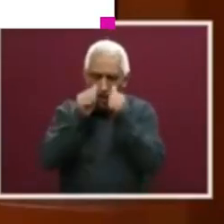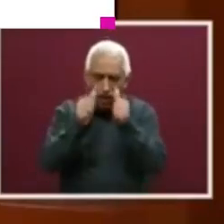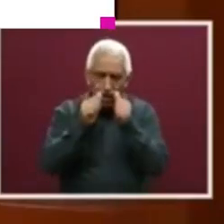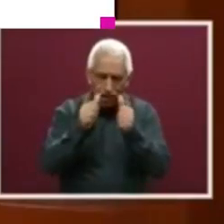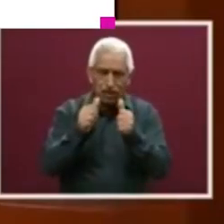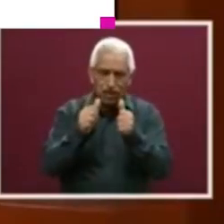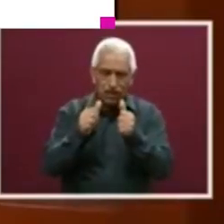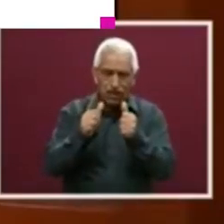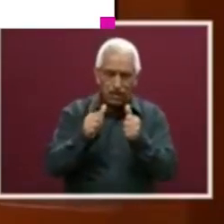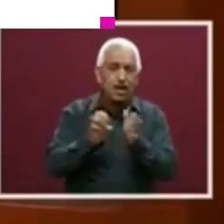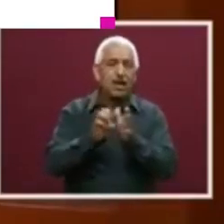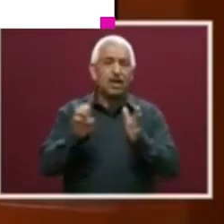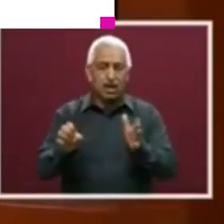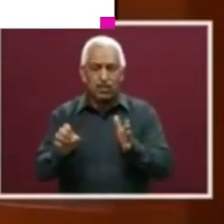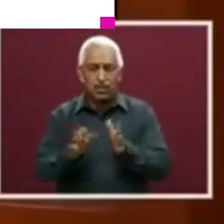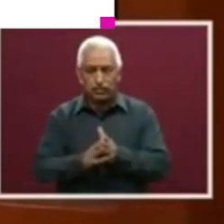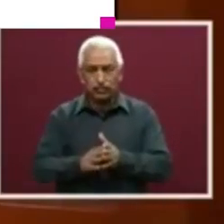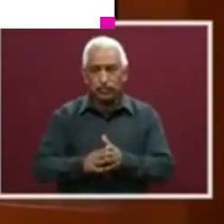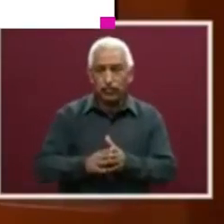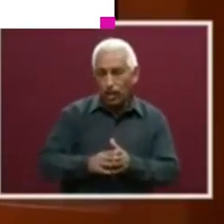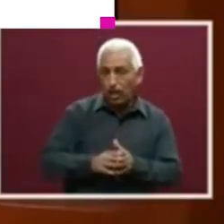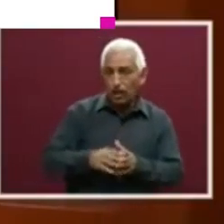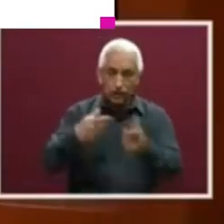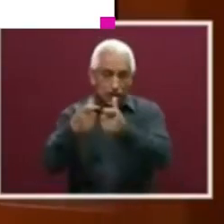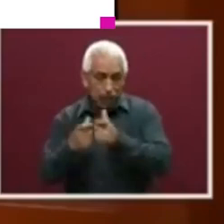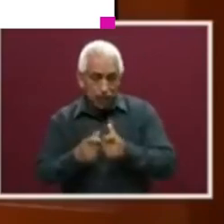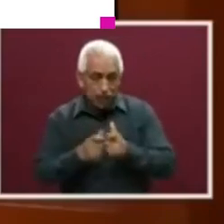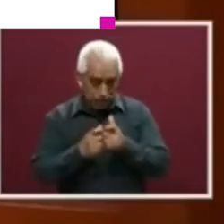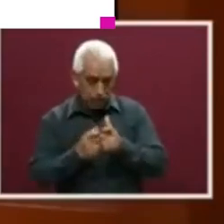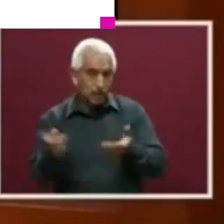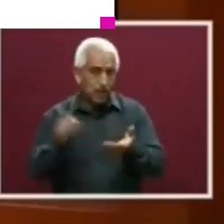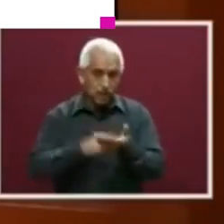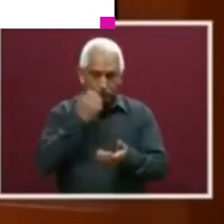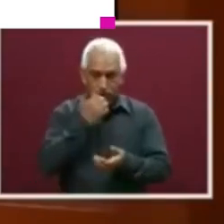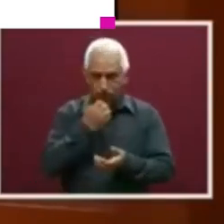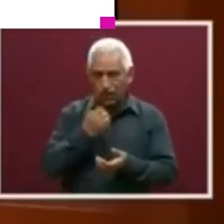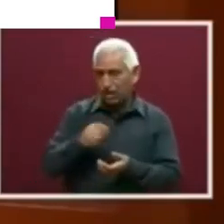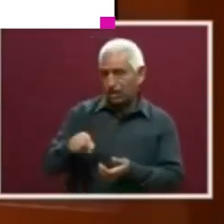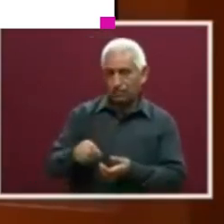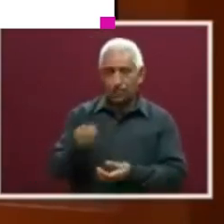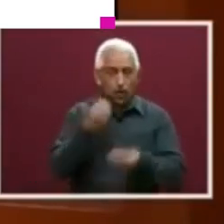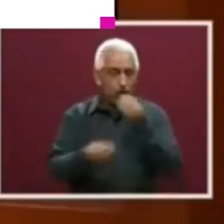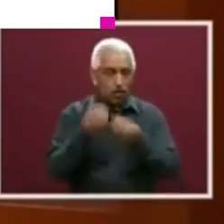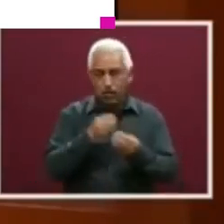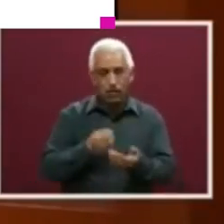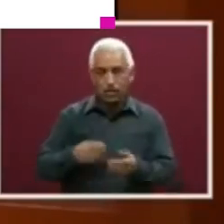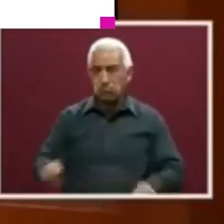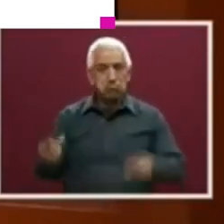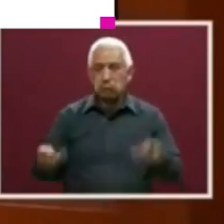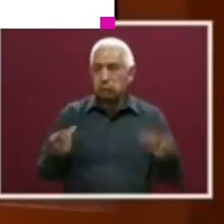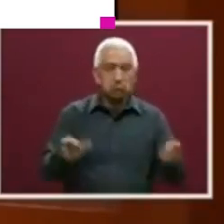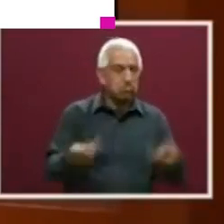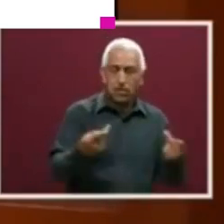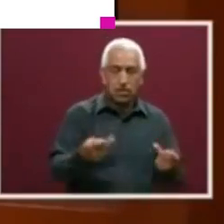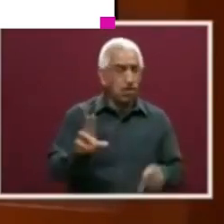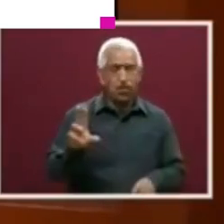Chico, donde un grupo de maestros lo abuchearon. Reconoció que uno de los incitadores es su sobrino, pero dijo que no tiene ningún vínculo